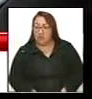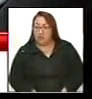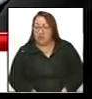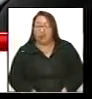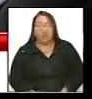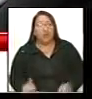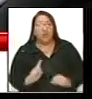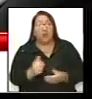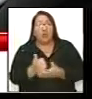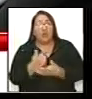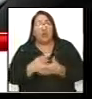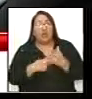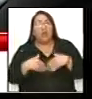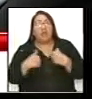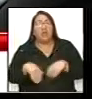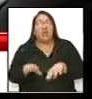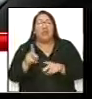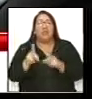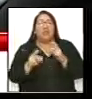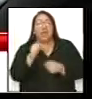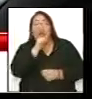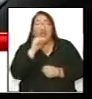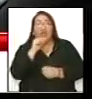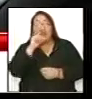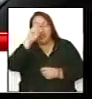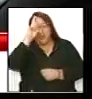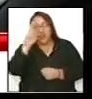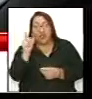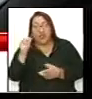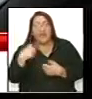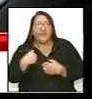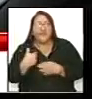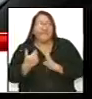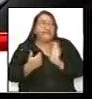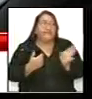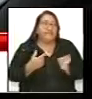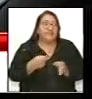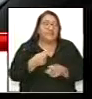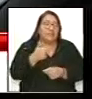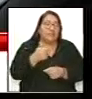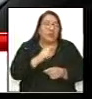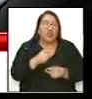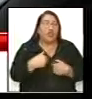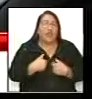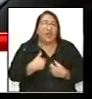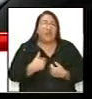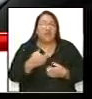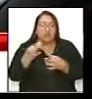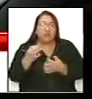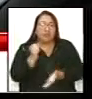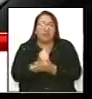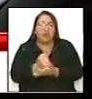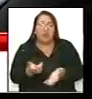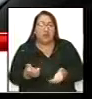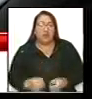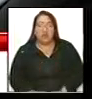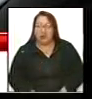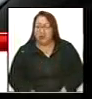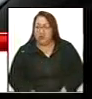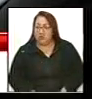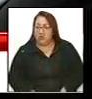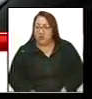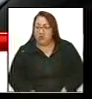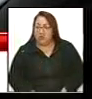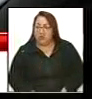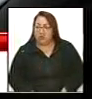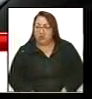de compositores, cantantes peruanos y tengamos que recurrir, por ejemplo, a Creative Commons porque no tenemos la posibilidad de tener certezas.